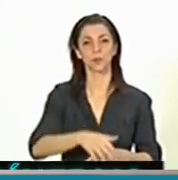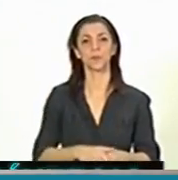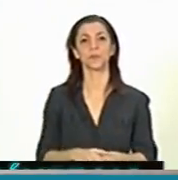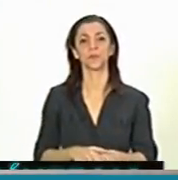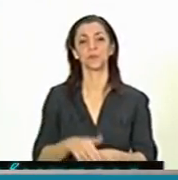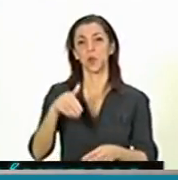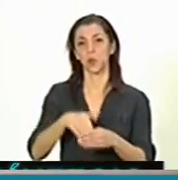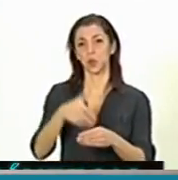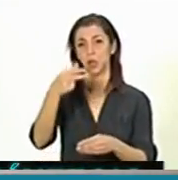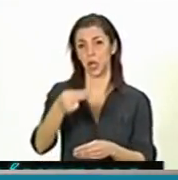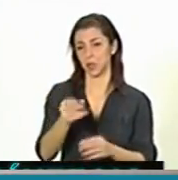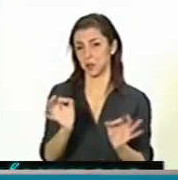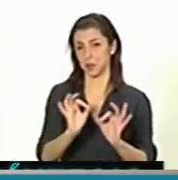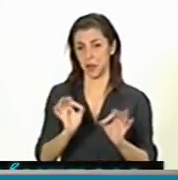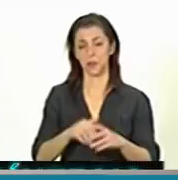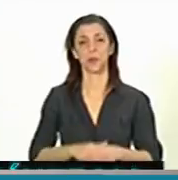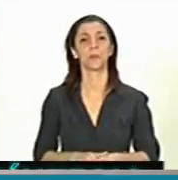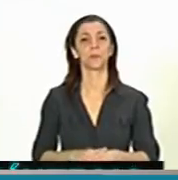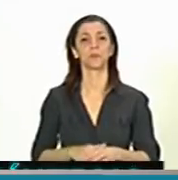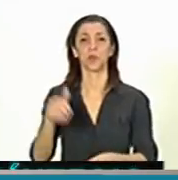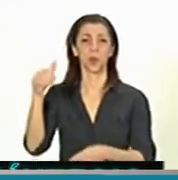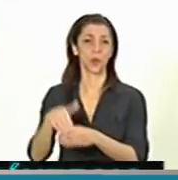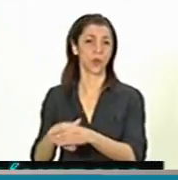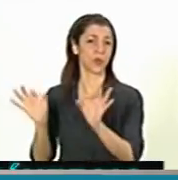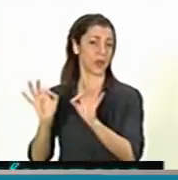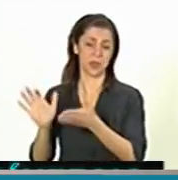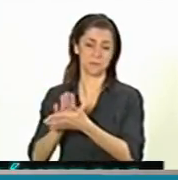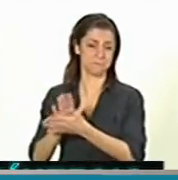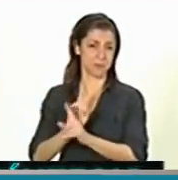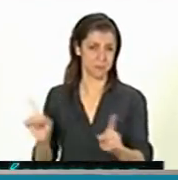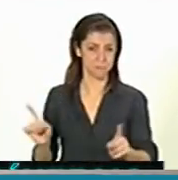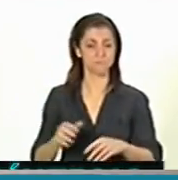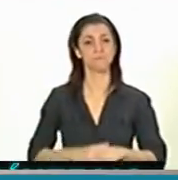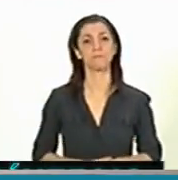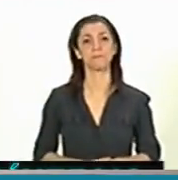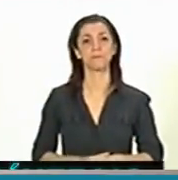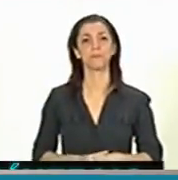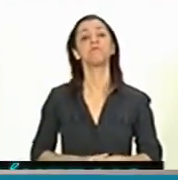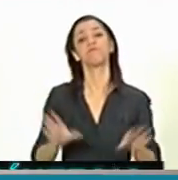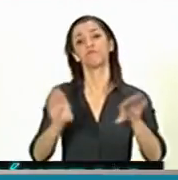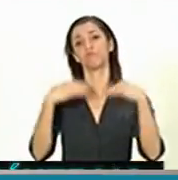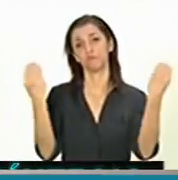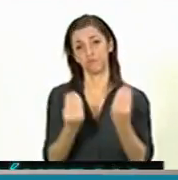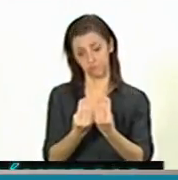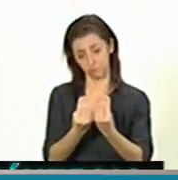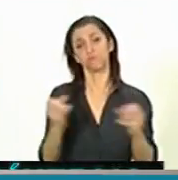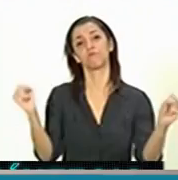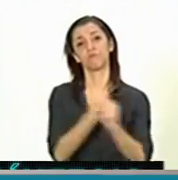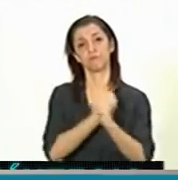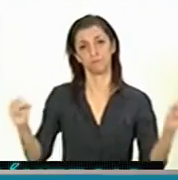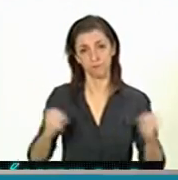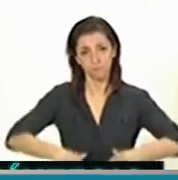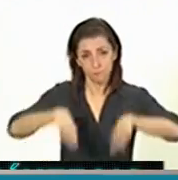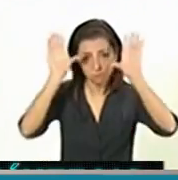reparación equivalente a una jubilación mínima que ronda los 8.000 pesos, que pueden cobrarlo las niñas, los niños, adolescentes o jóvenes cuyo papá haya